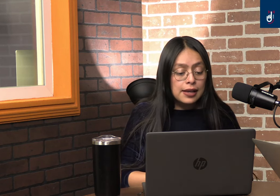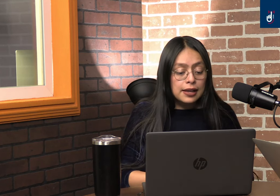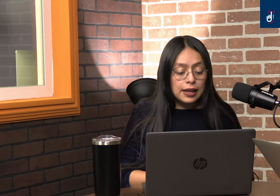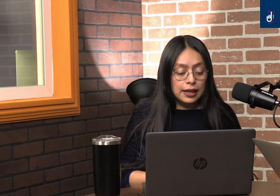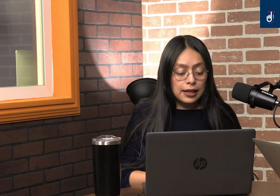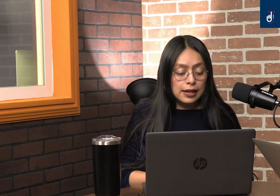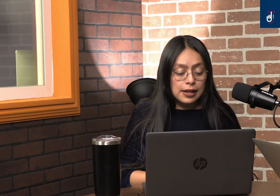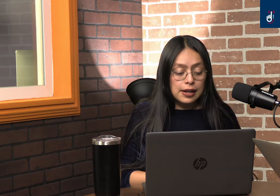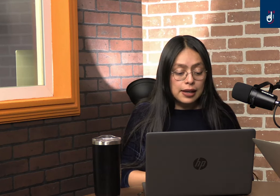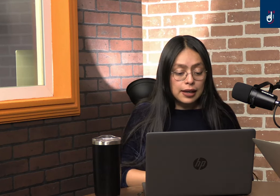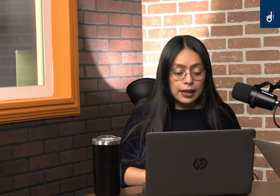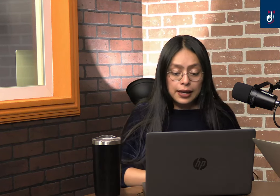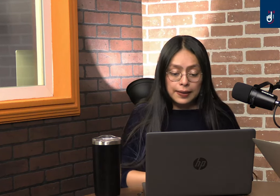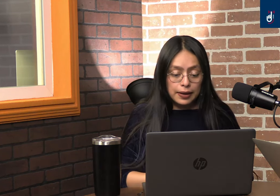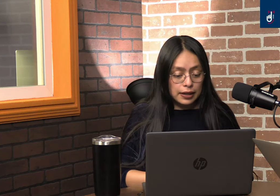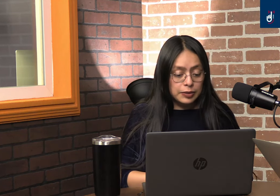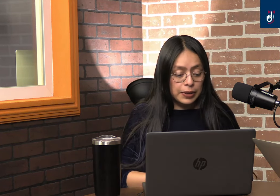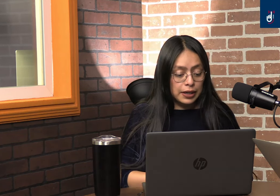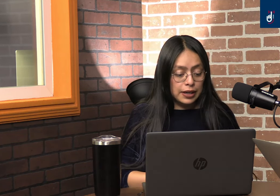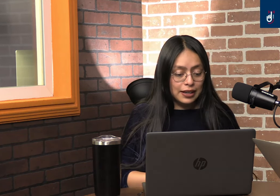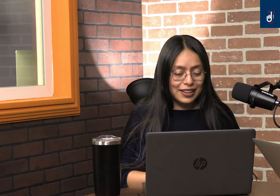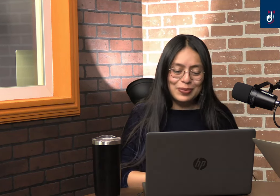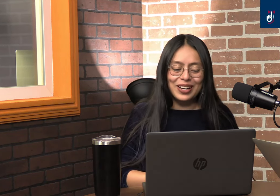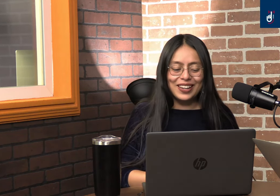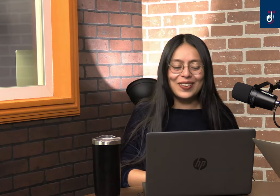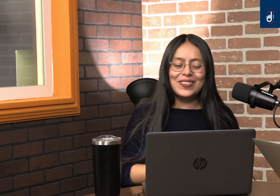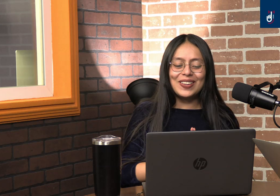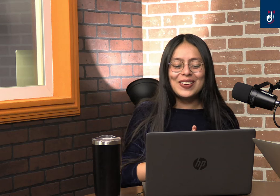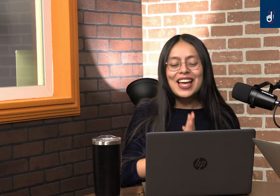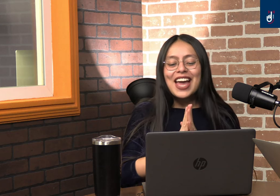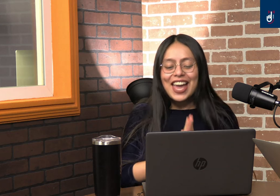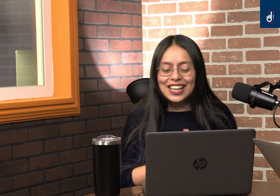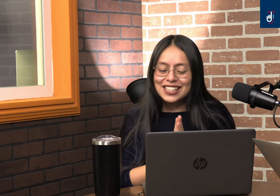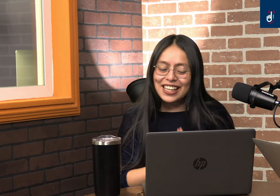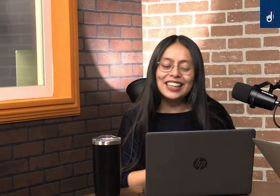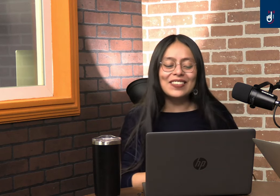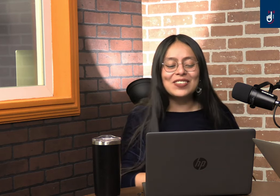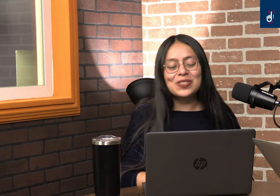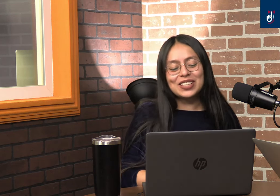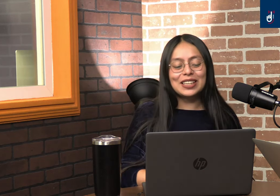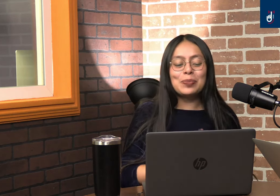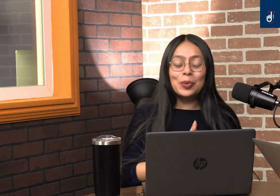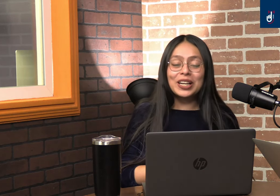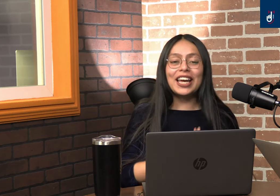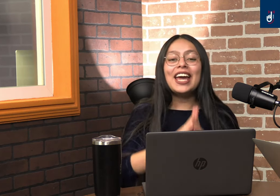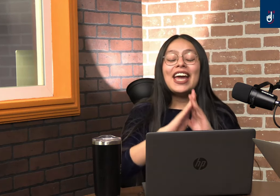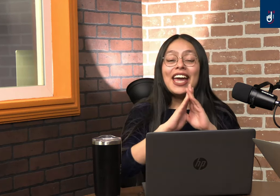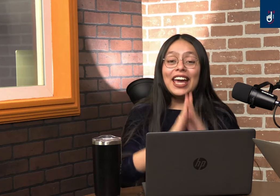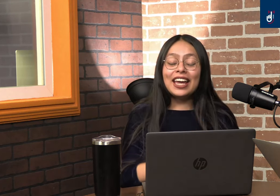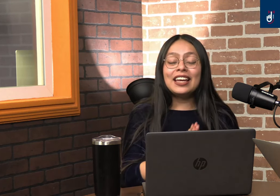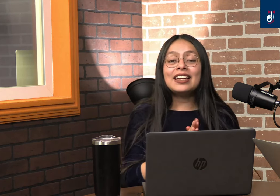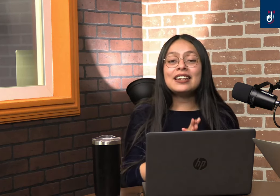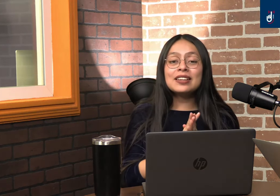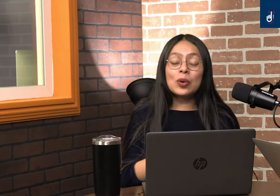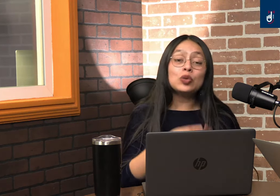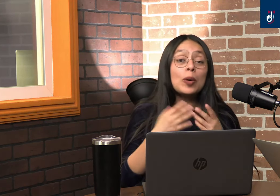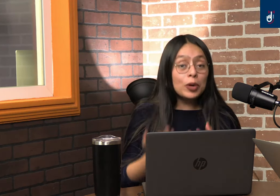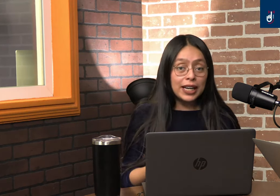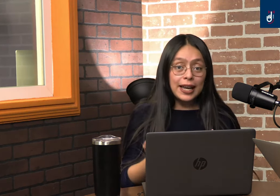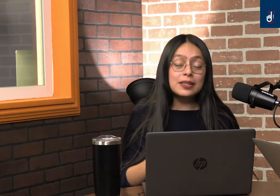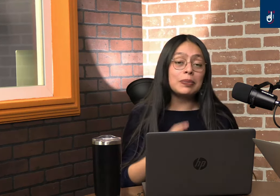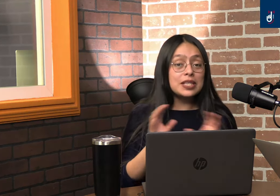día el Ay esperen ese día también fue importante porque que en